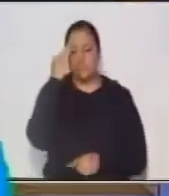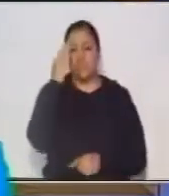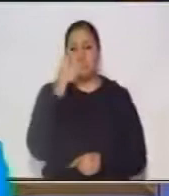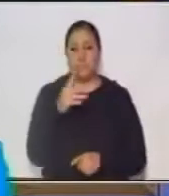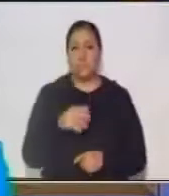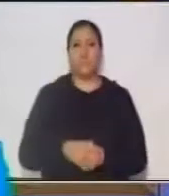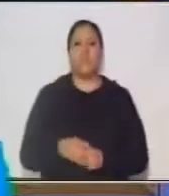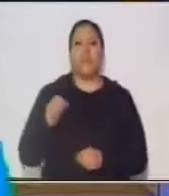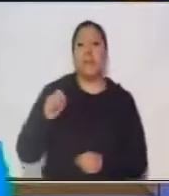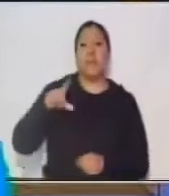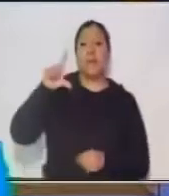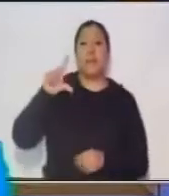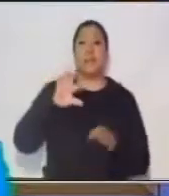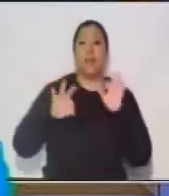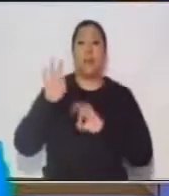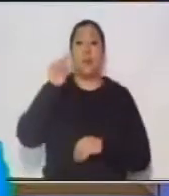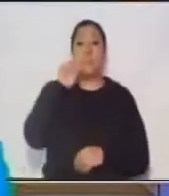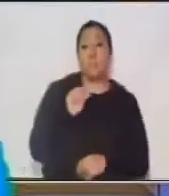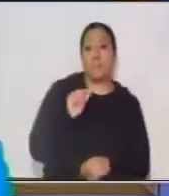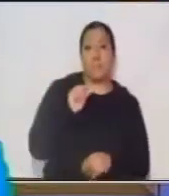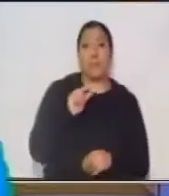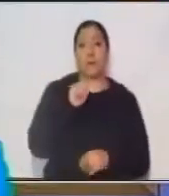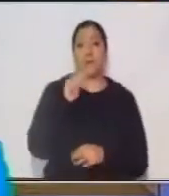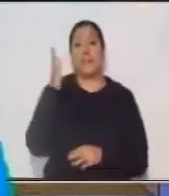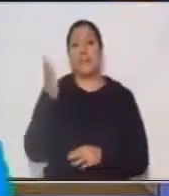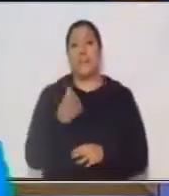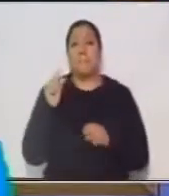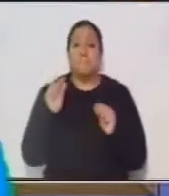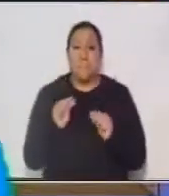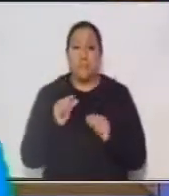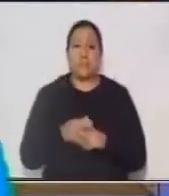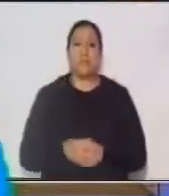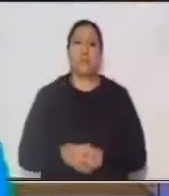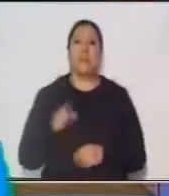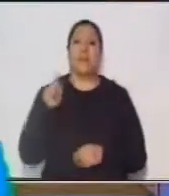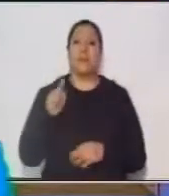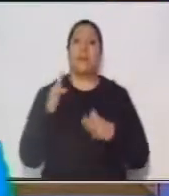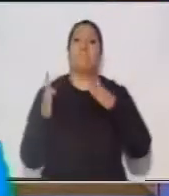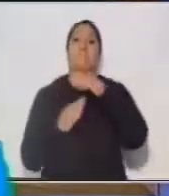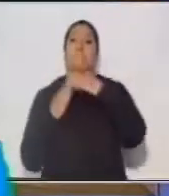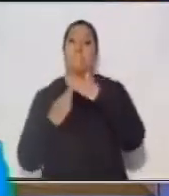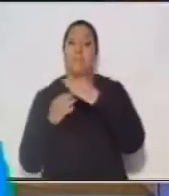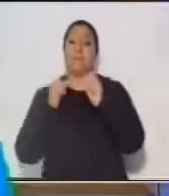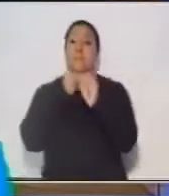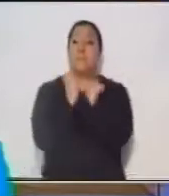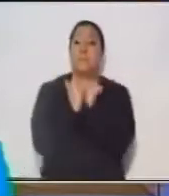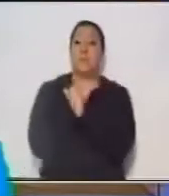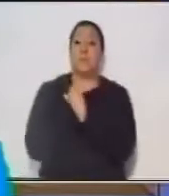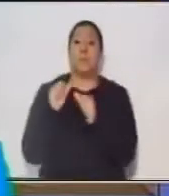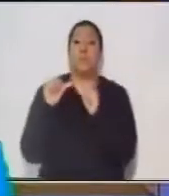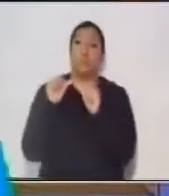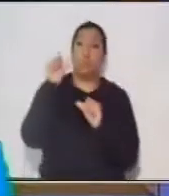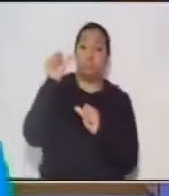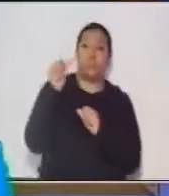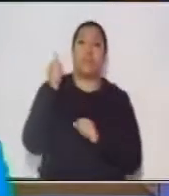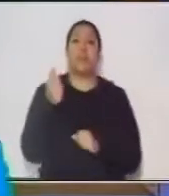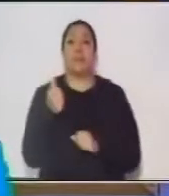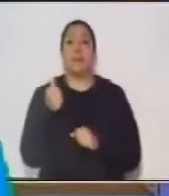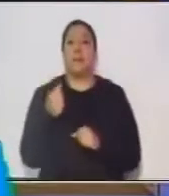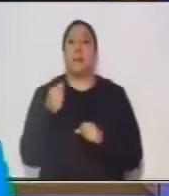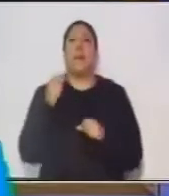la diagonal más pequeña, que en este caso es la base por la altura, por